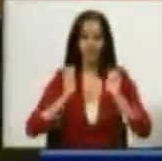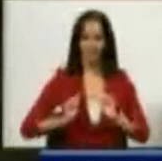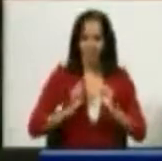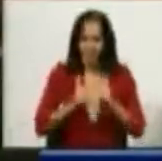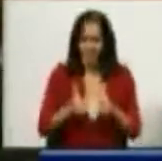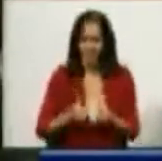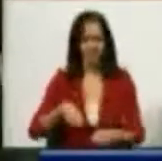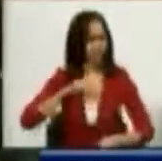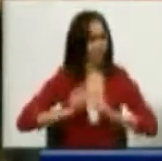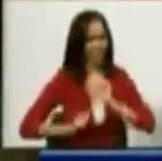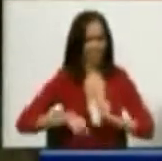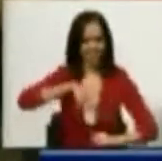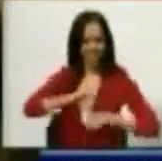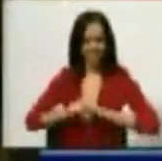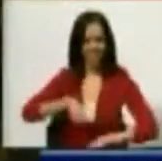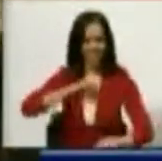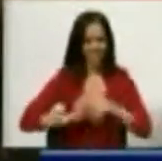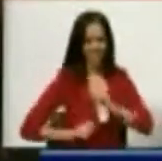tradicionales